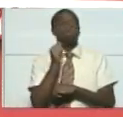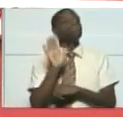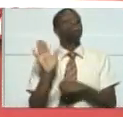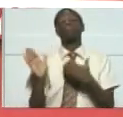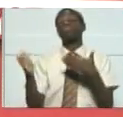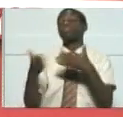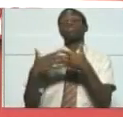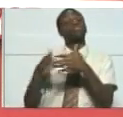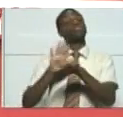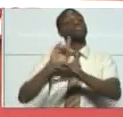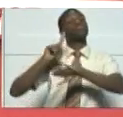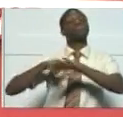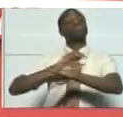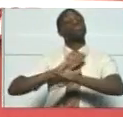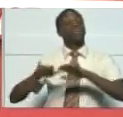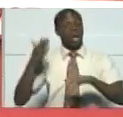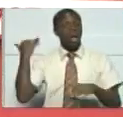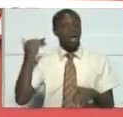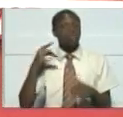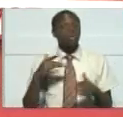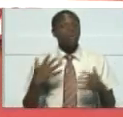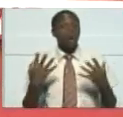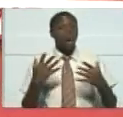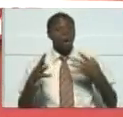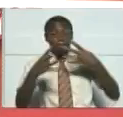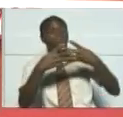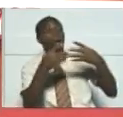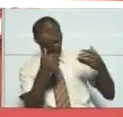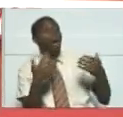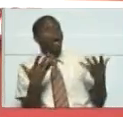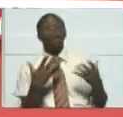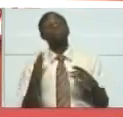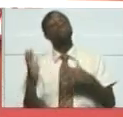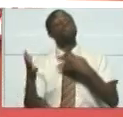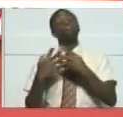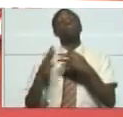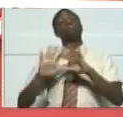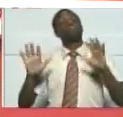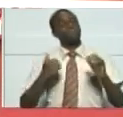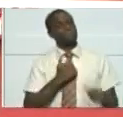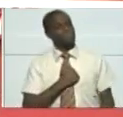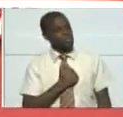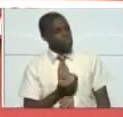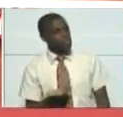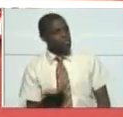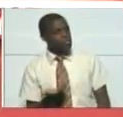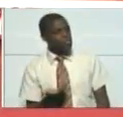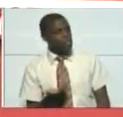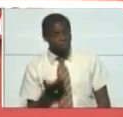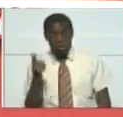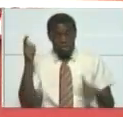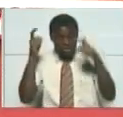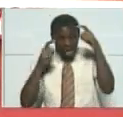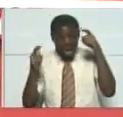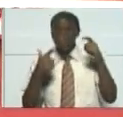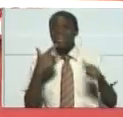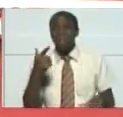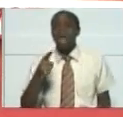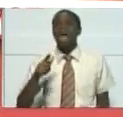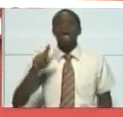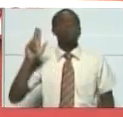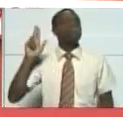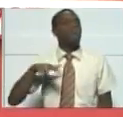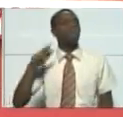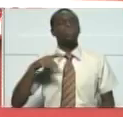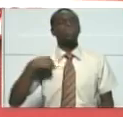la puerta ya cerramos las puertas nunca nunca lo que dijo el comandante Chávez en la primera vuelta no le